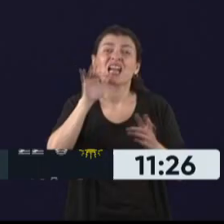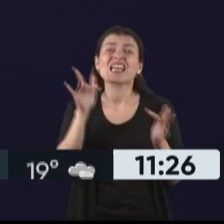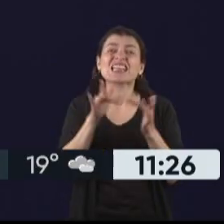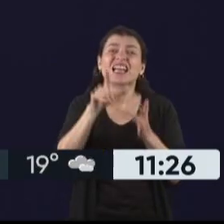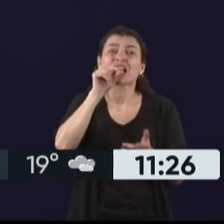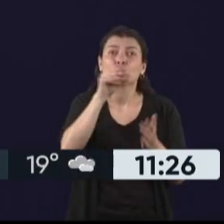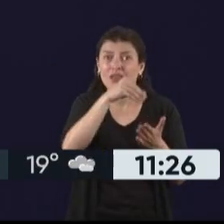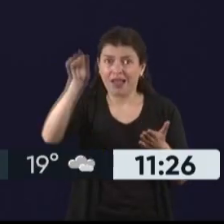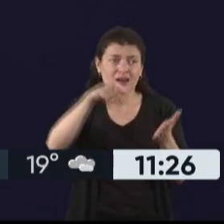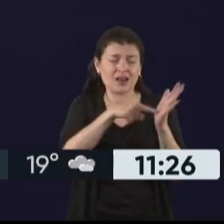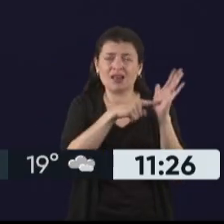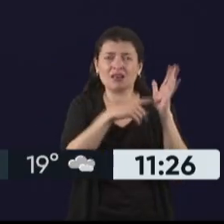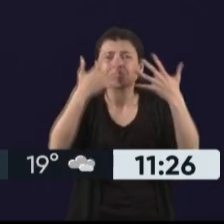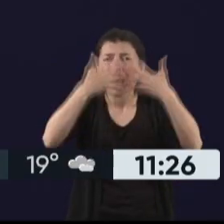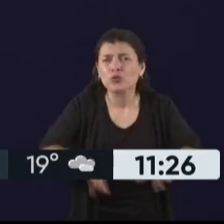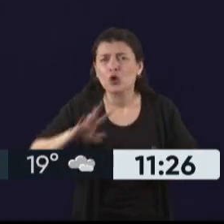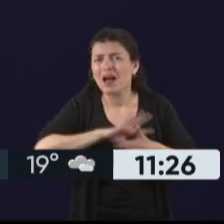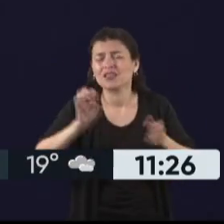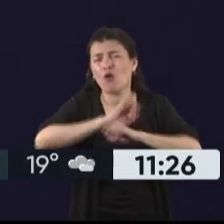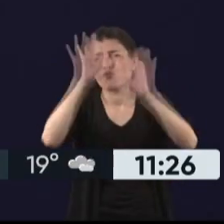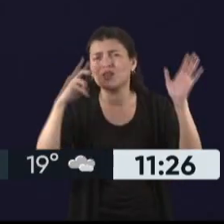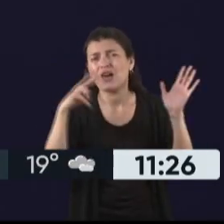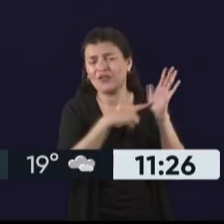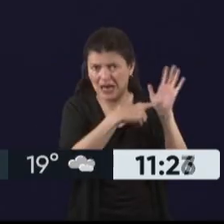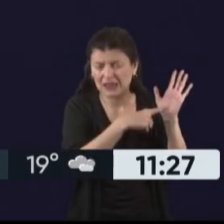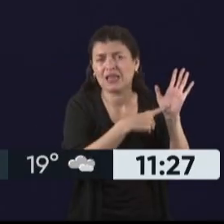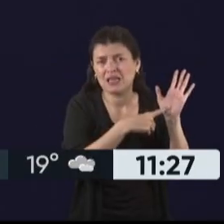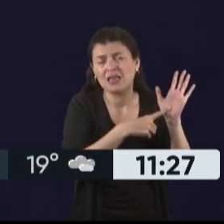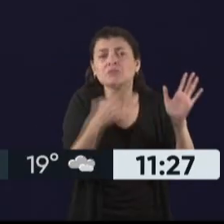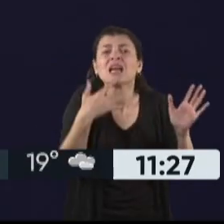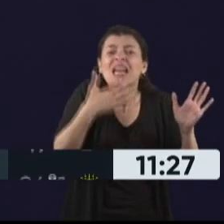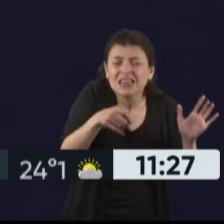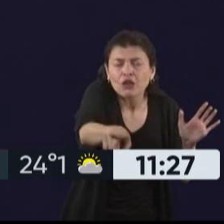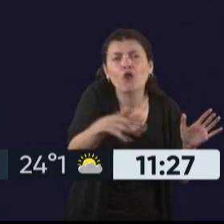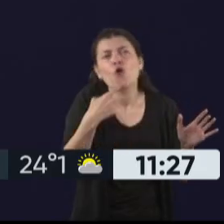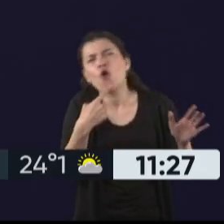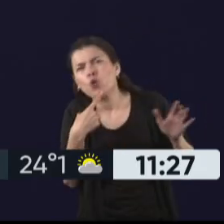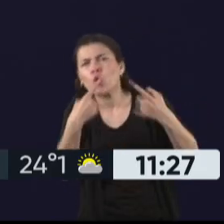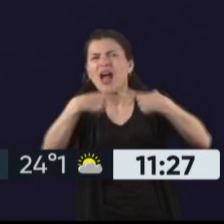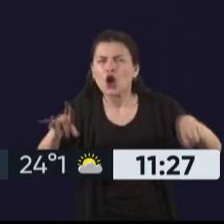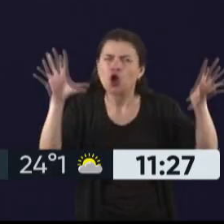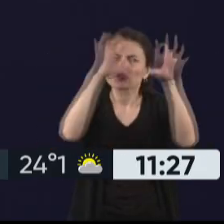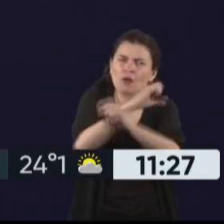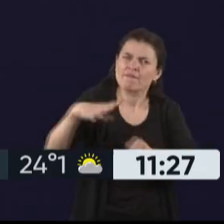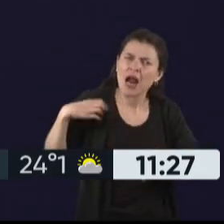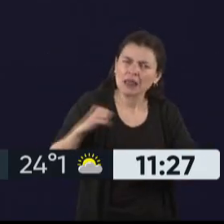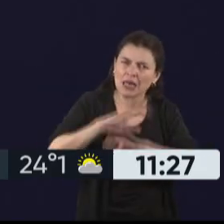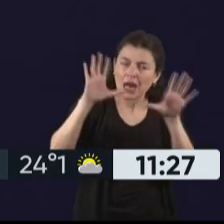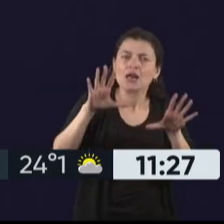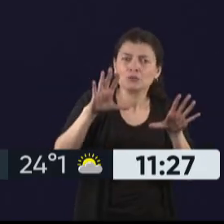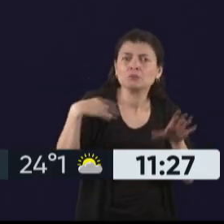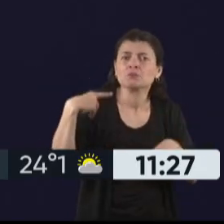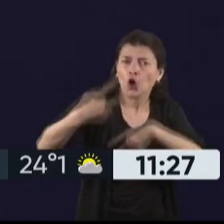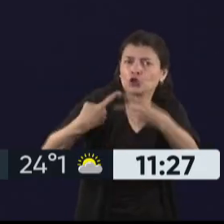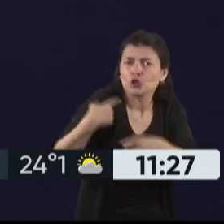Y te repito, y es probable que haya cosas que tenga que seguir explicando y que nosotros o ustedes sintamos